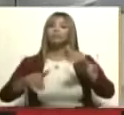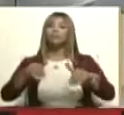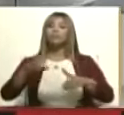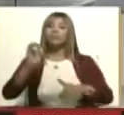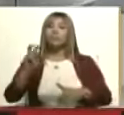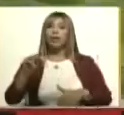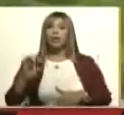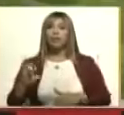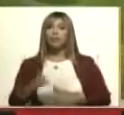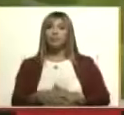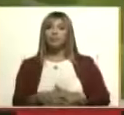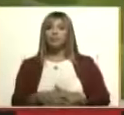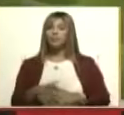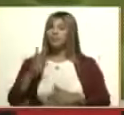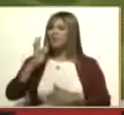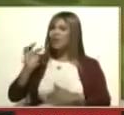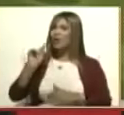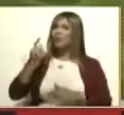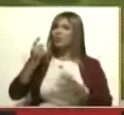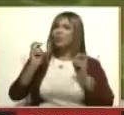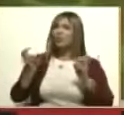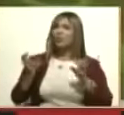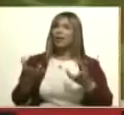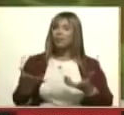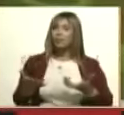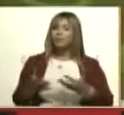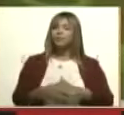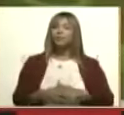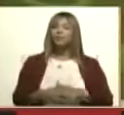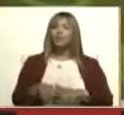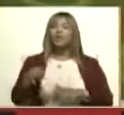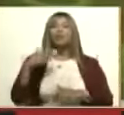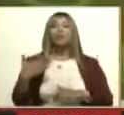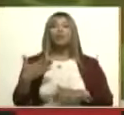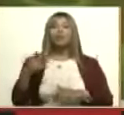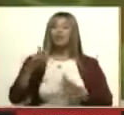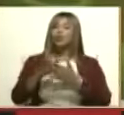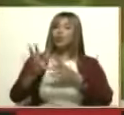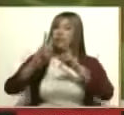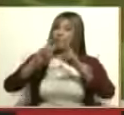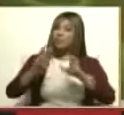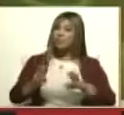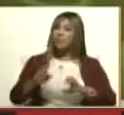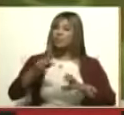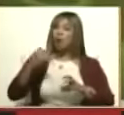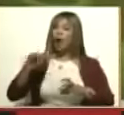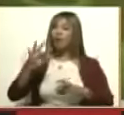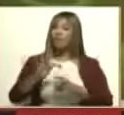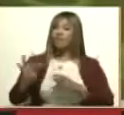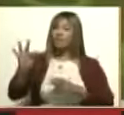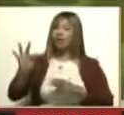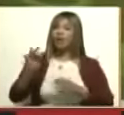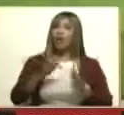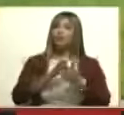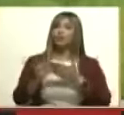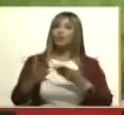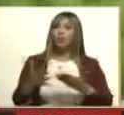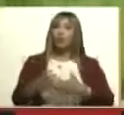CNE. Fiscal, uno de los temas también importantísimo, de hecho, investigaciones que lleva actualmente la Fiscalía, tiene que ver